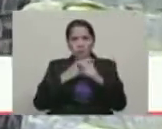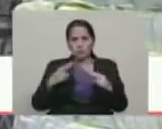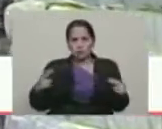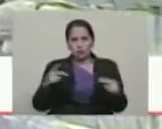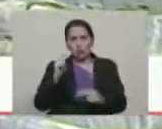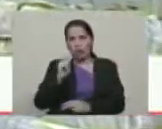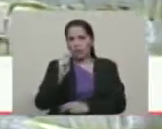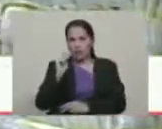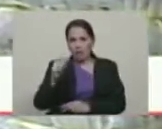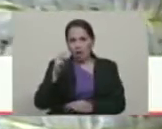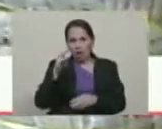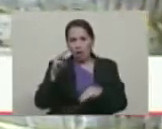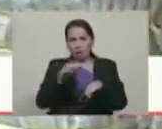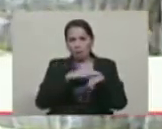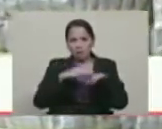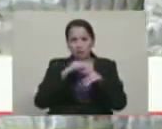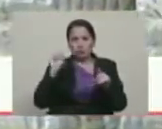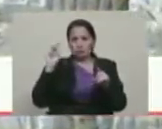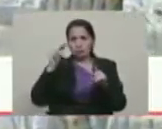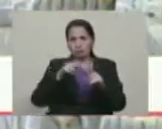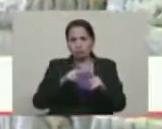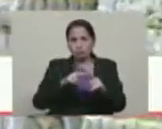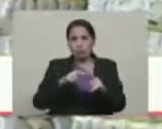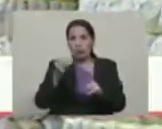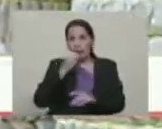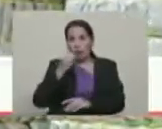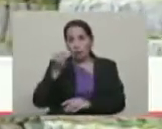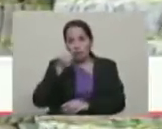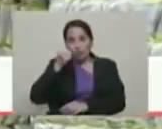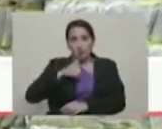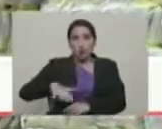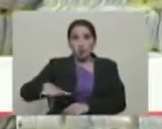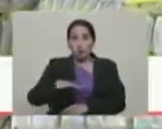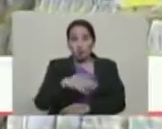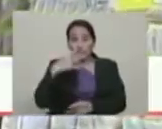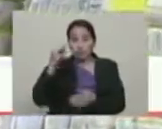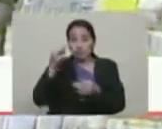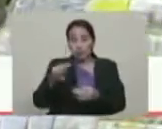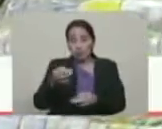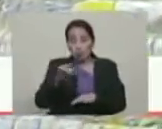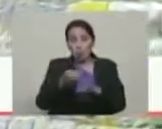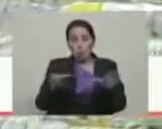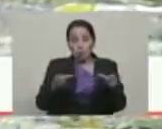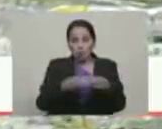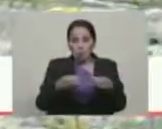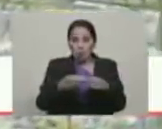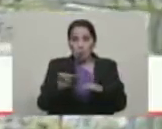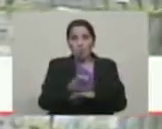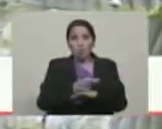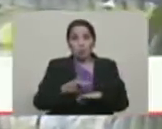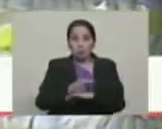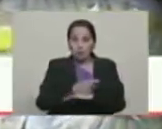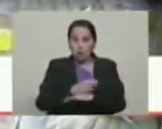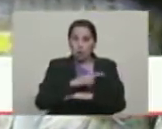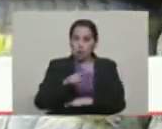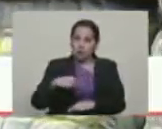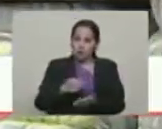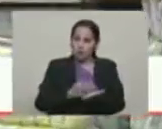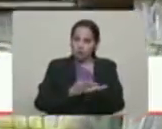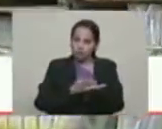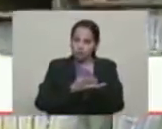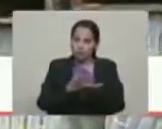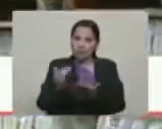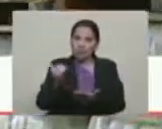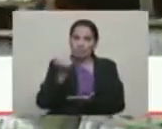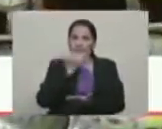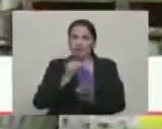misión sagrada, porque es la alimentación de nuestro pueblo, y estamos seguros que con este gran equipo de gobierno no vamos a fallar en esta tarea y en esta